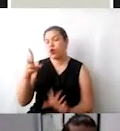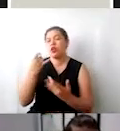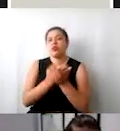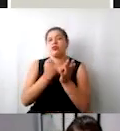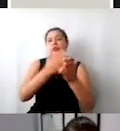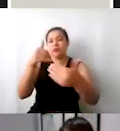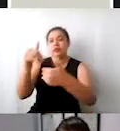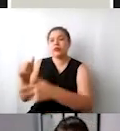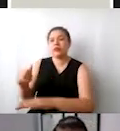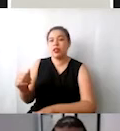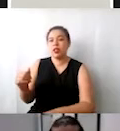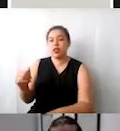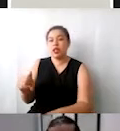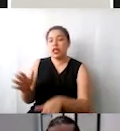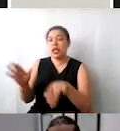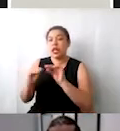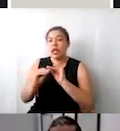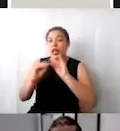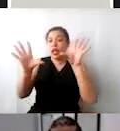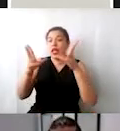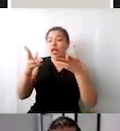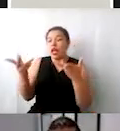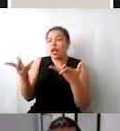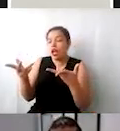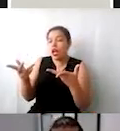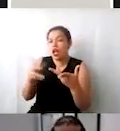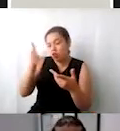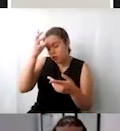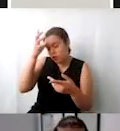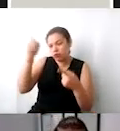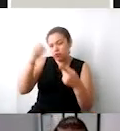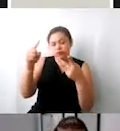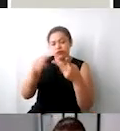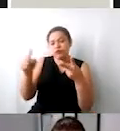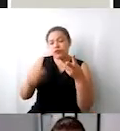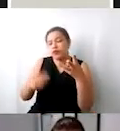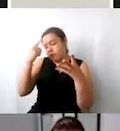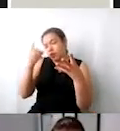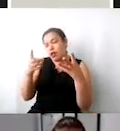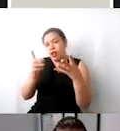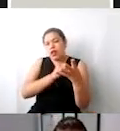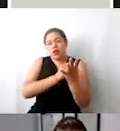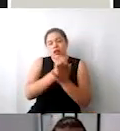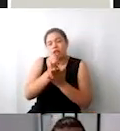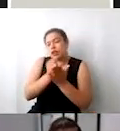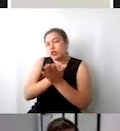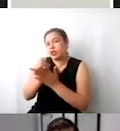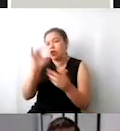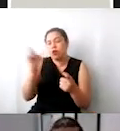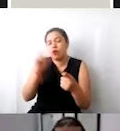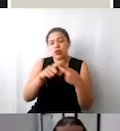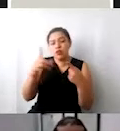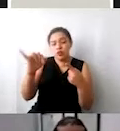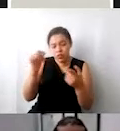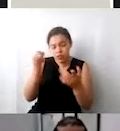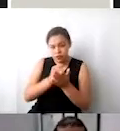hay claridad en los conceptos en que se basa para definir cuándo sí hay retención y